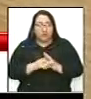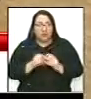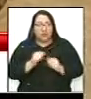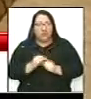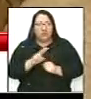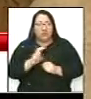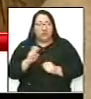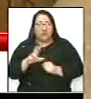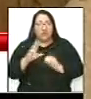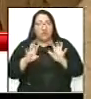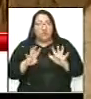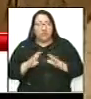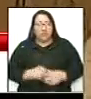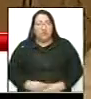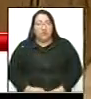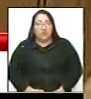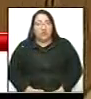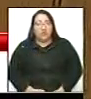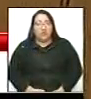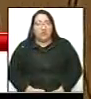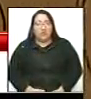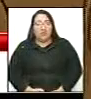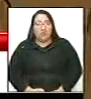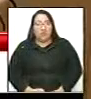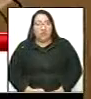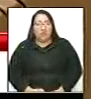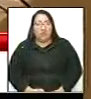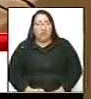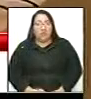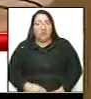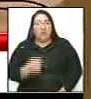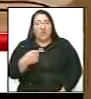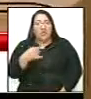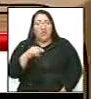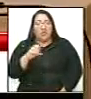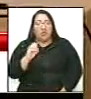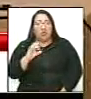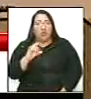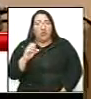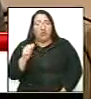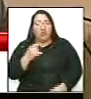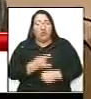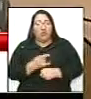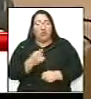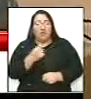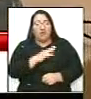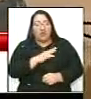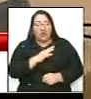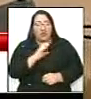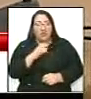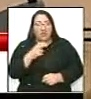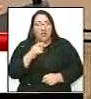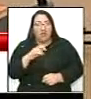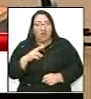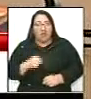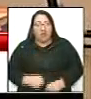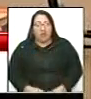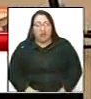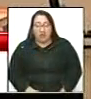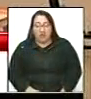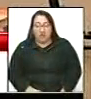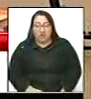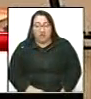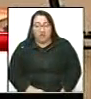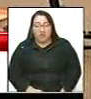número 239, formulada por el congresista Gino Costa Santolaya contra el fiscal de la Nación Pedro Chávarri Vallejos, en